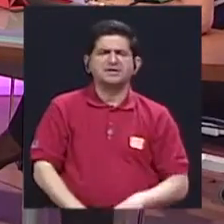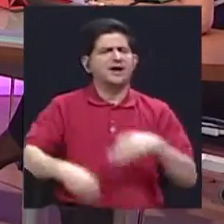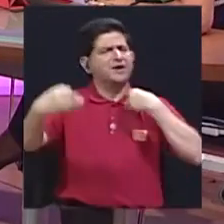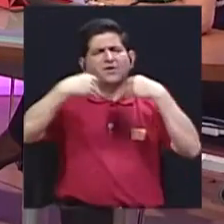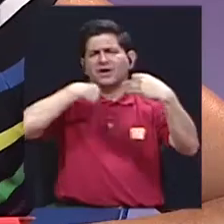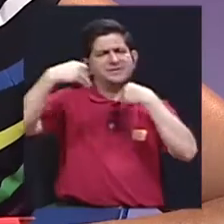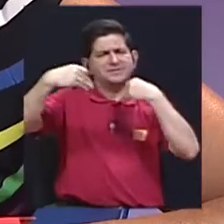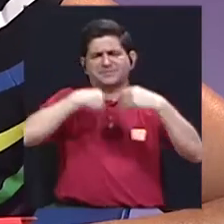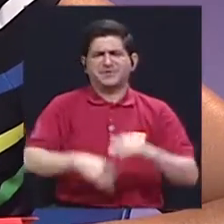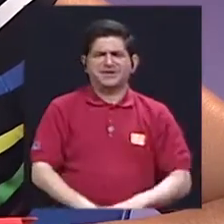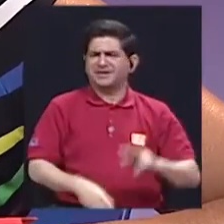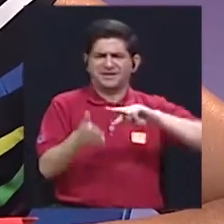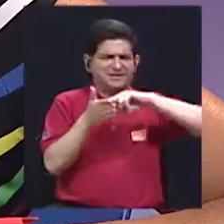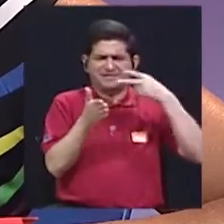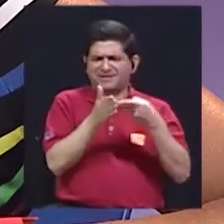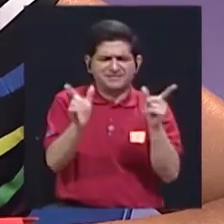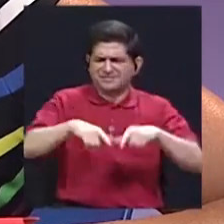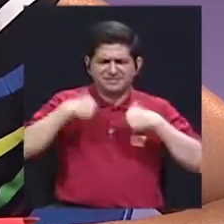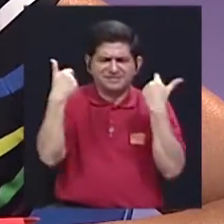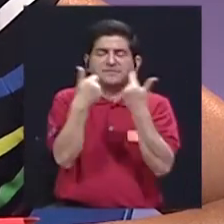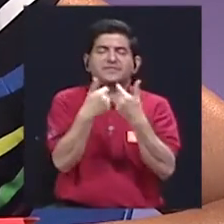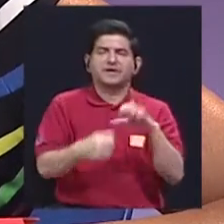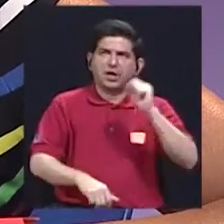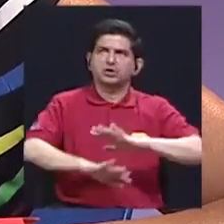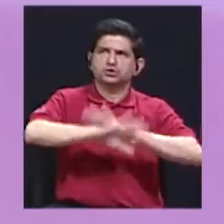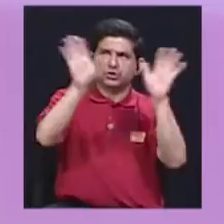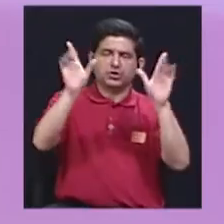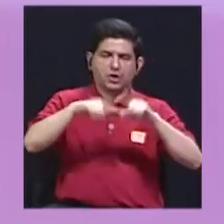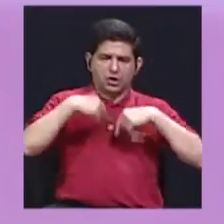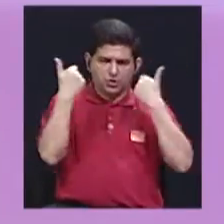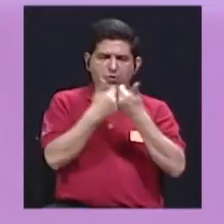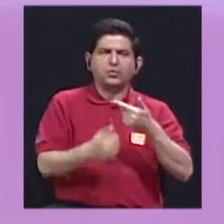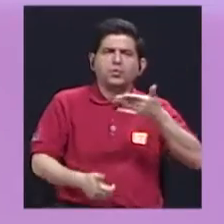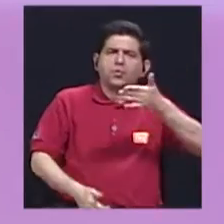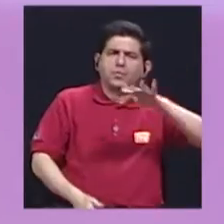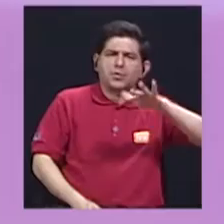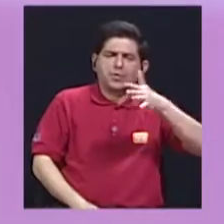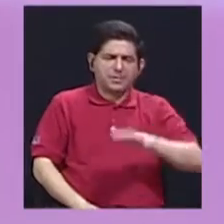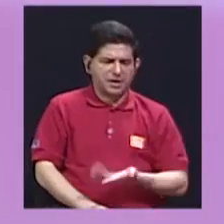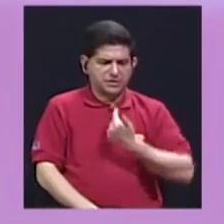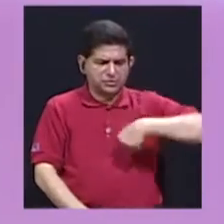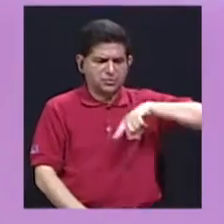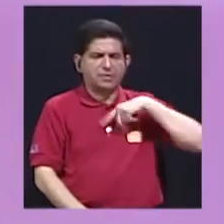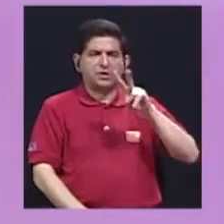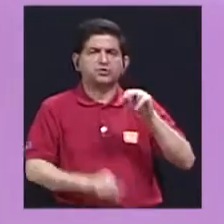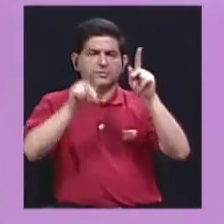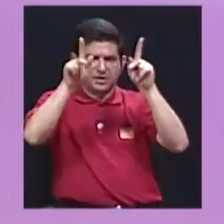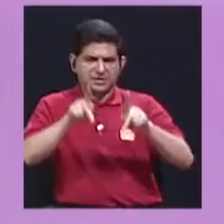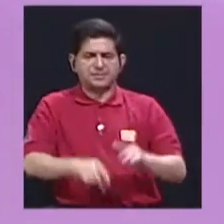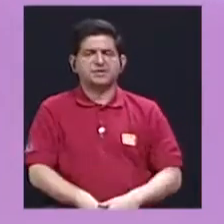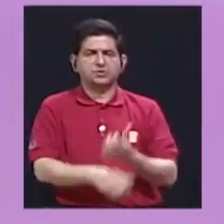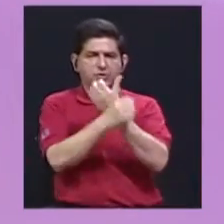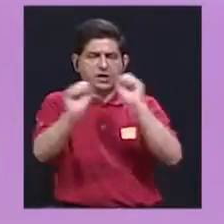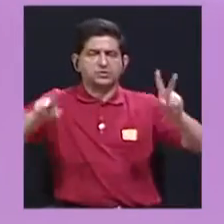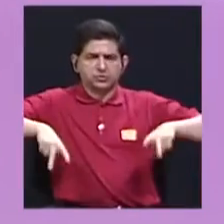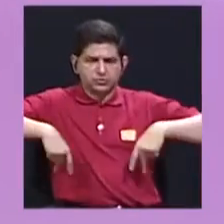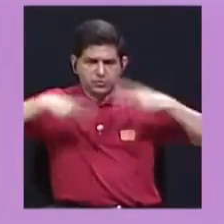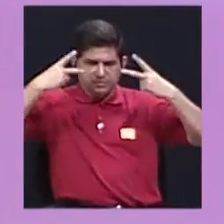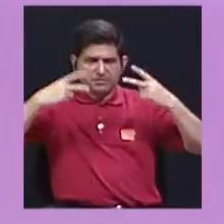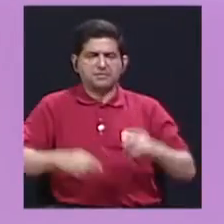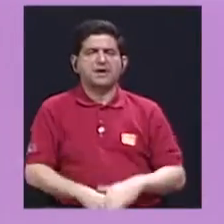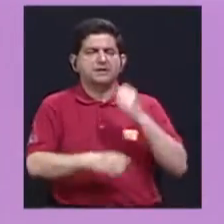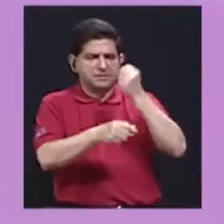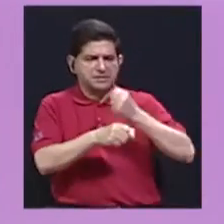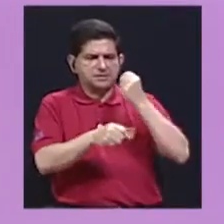explicar brevemente de qué se trata este grupo sí claro somos un grupo de aproximadamente 20 pacientes sobrevivientes y la